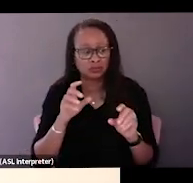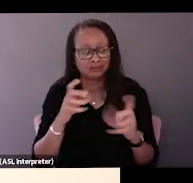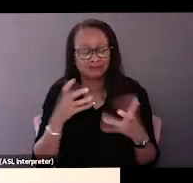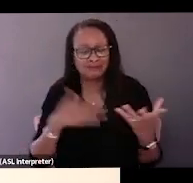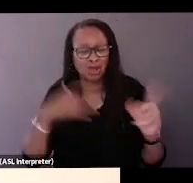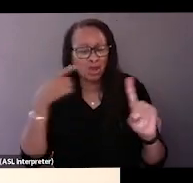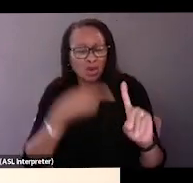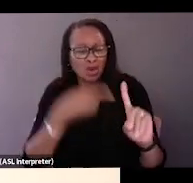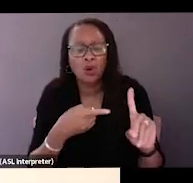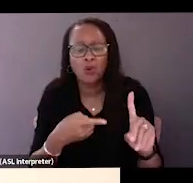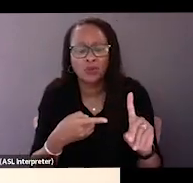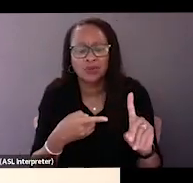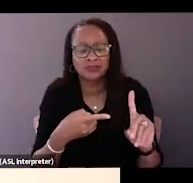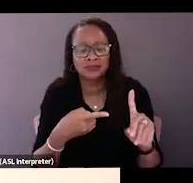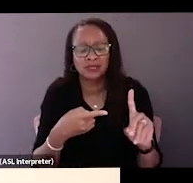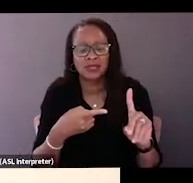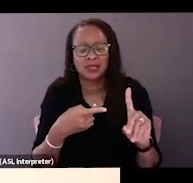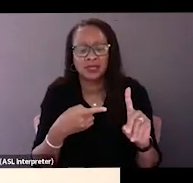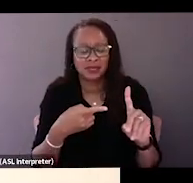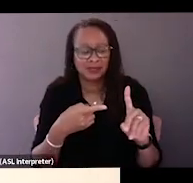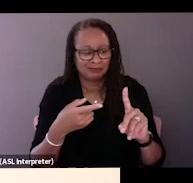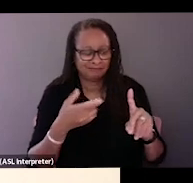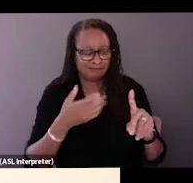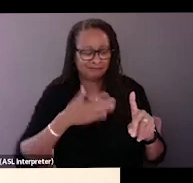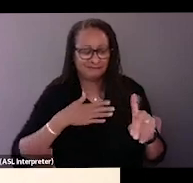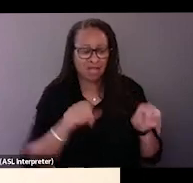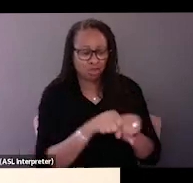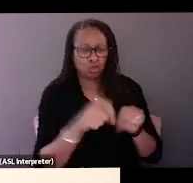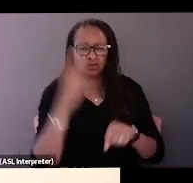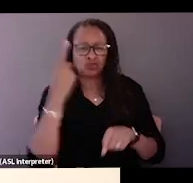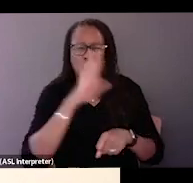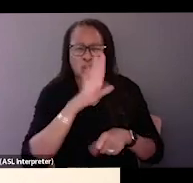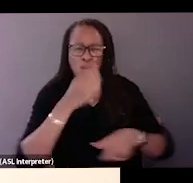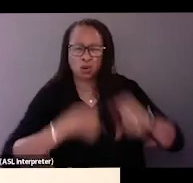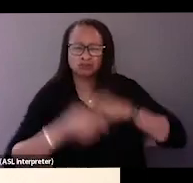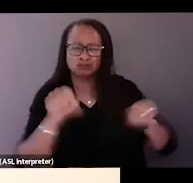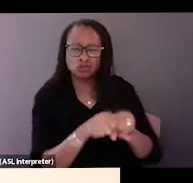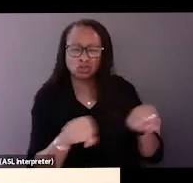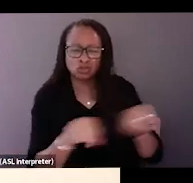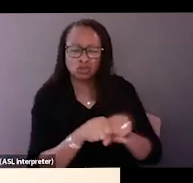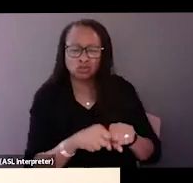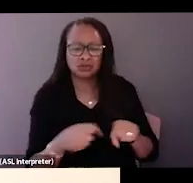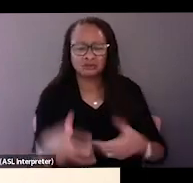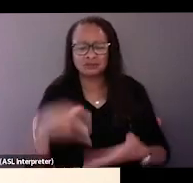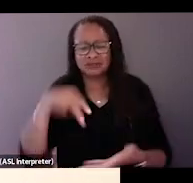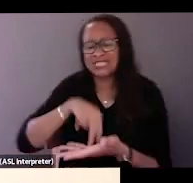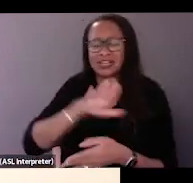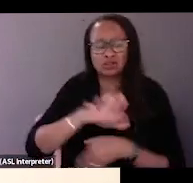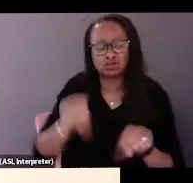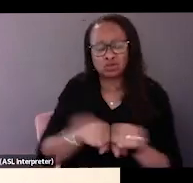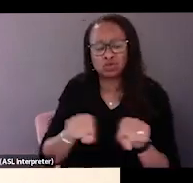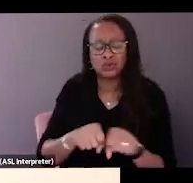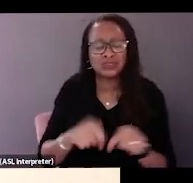una campana con una cámara, pero en parte es algo que yo estaba buscando también a la hora de filmar estos hombres,